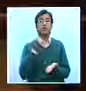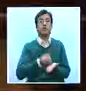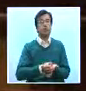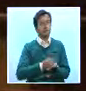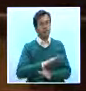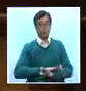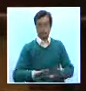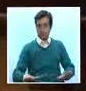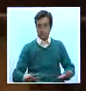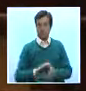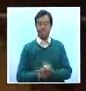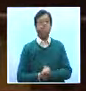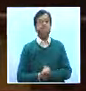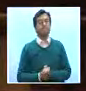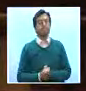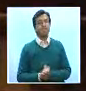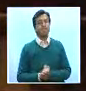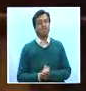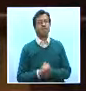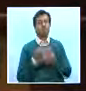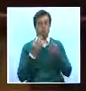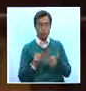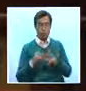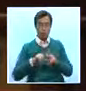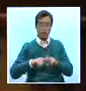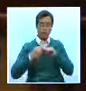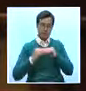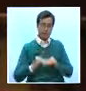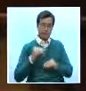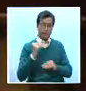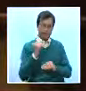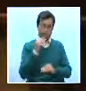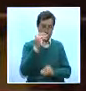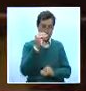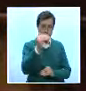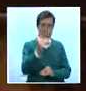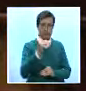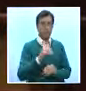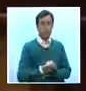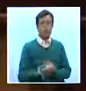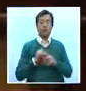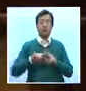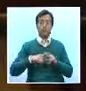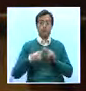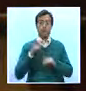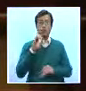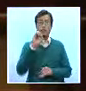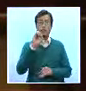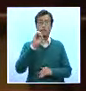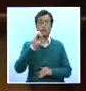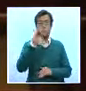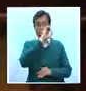cero. ¿Sí? Y a partir de ahí viene una escala progresiva que comienza en el